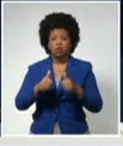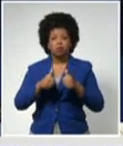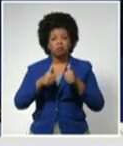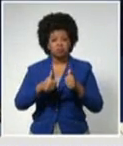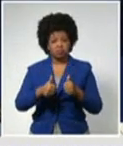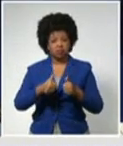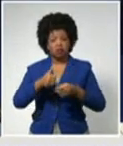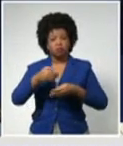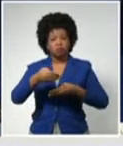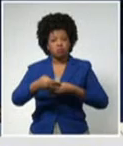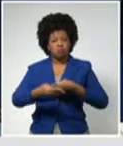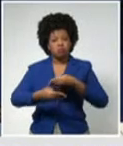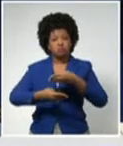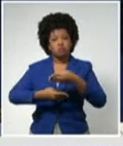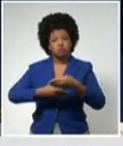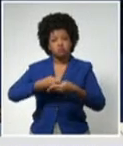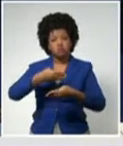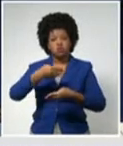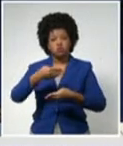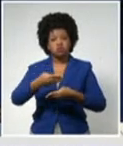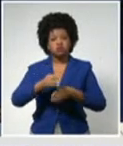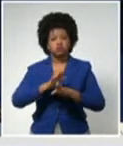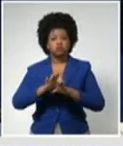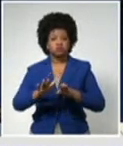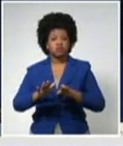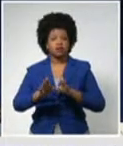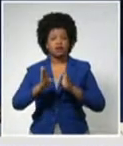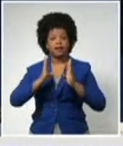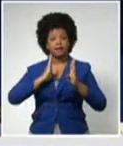de pasar de una etapa